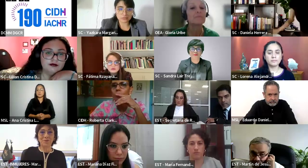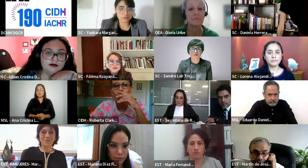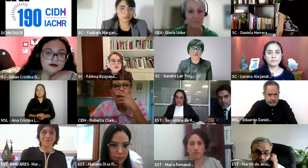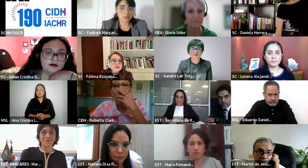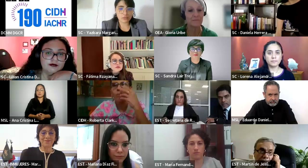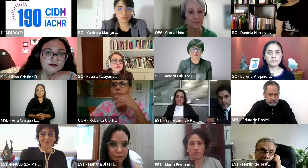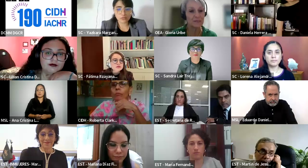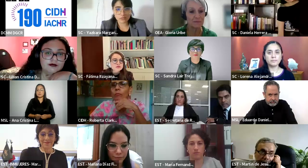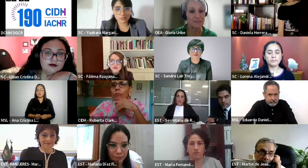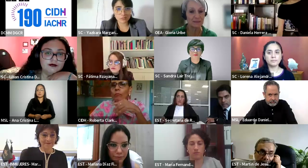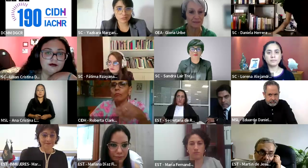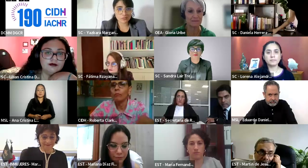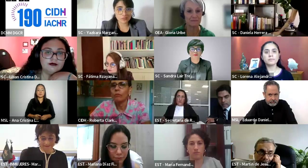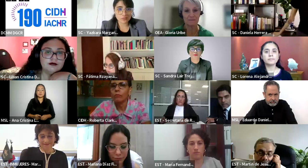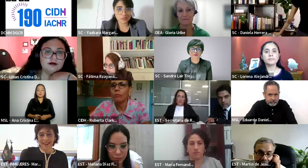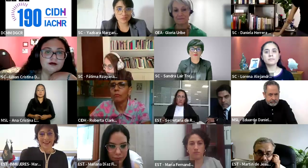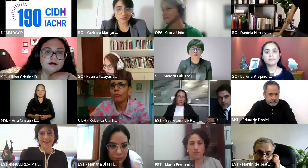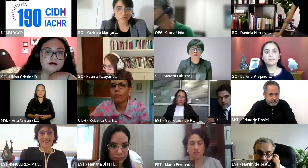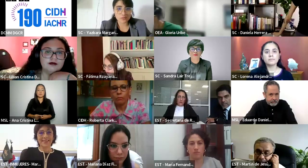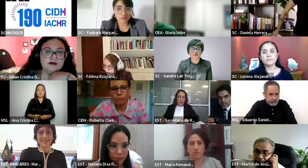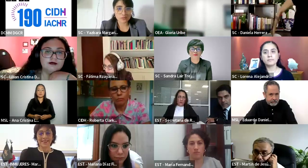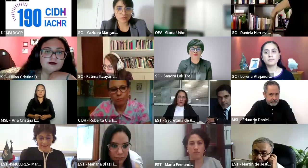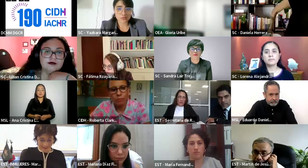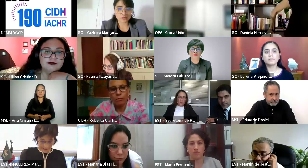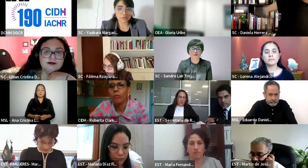todos. Muchísimas gracias.